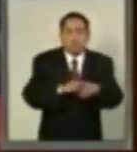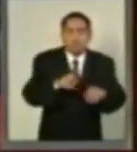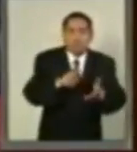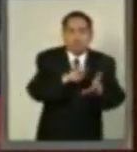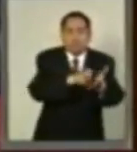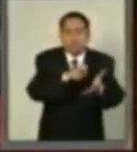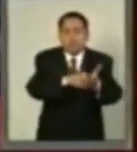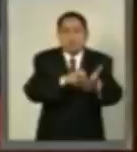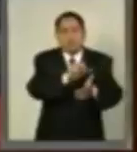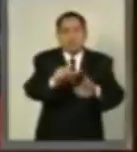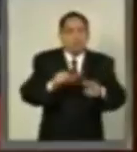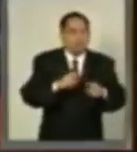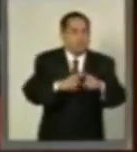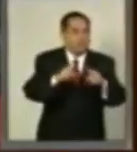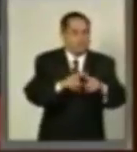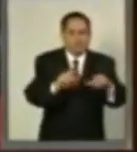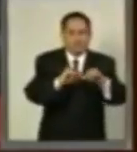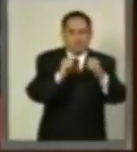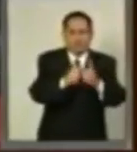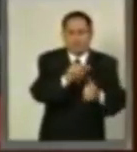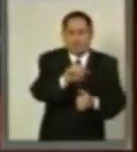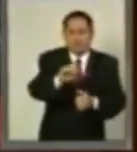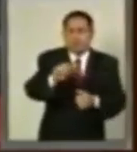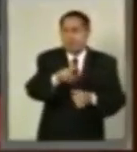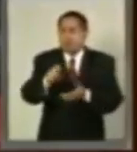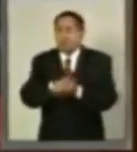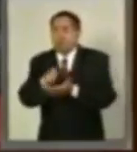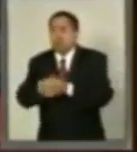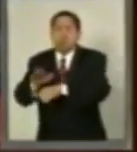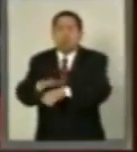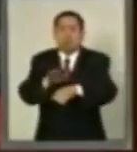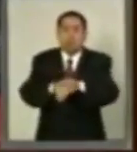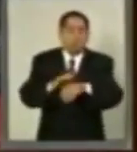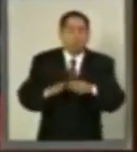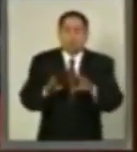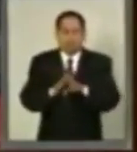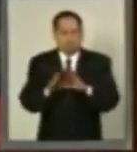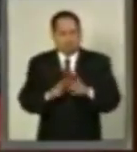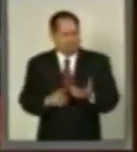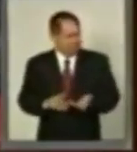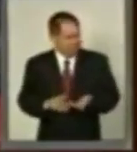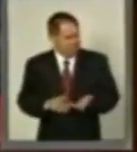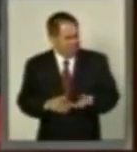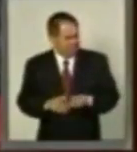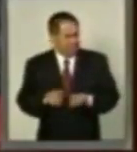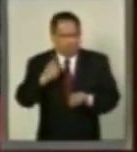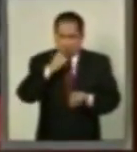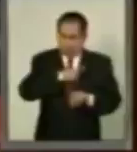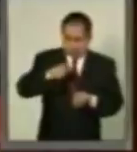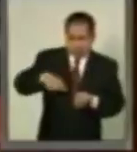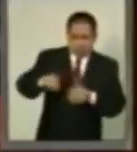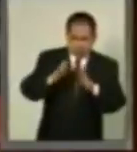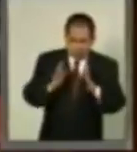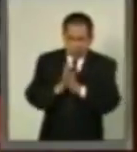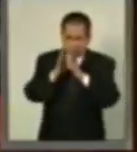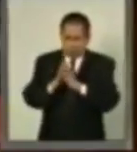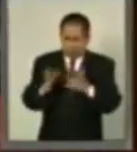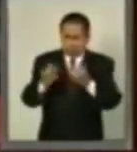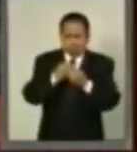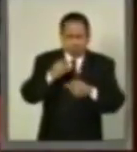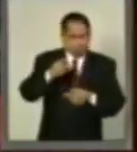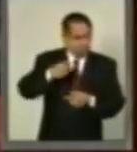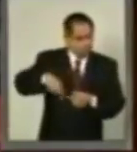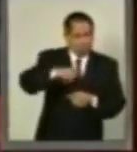diversas organizaciones civiles y a la ciudadanía en general, condenando a que participe aún con su